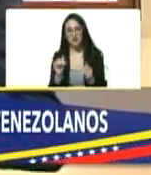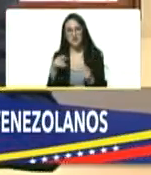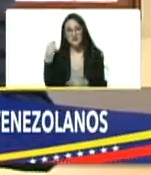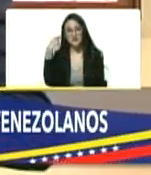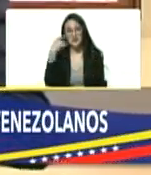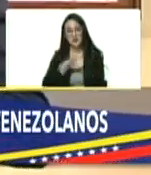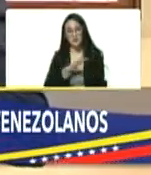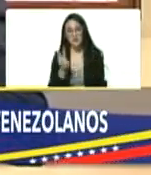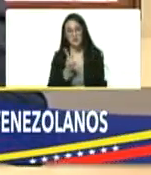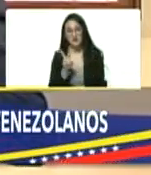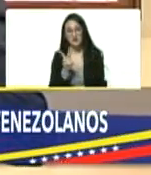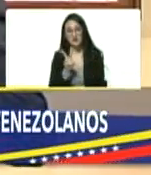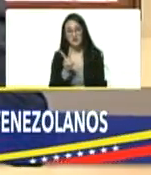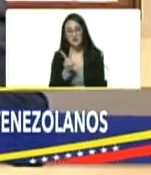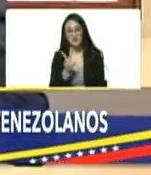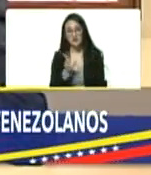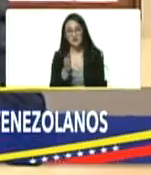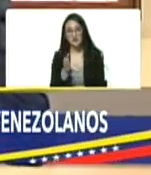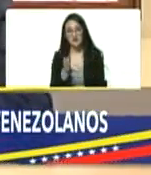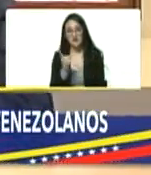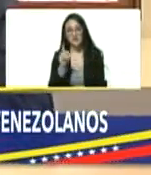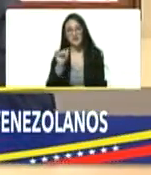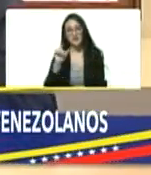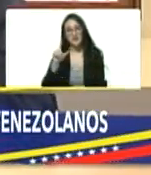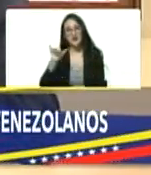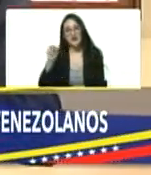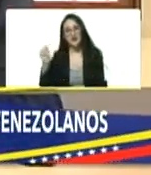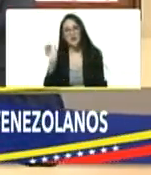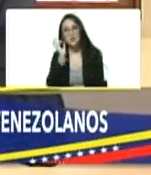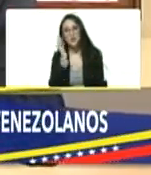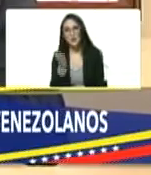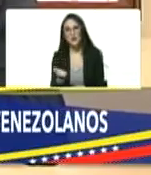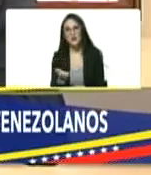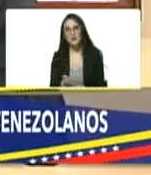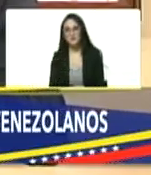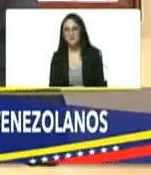de Venezuela, la gran Dilia Concepción Rojas.